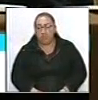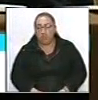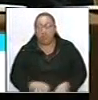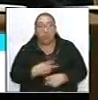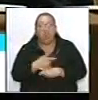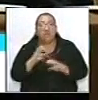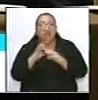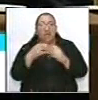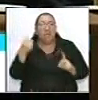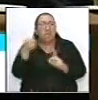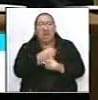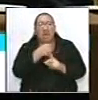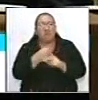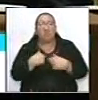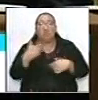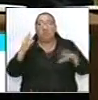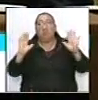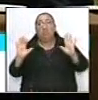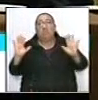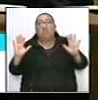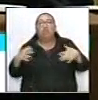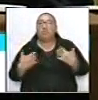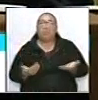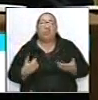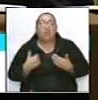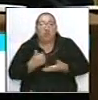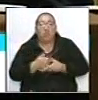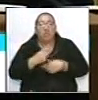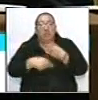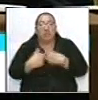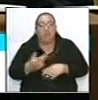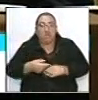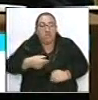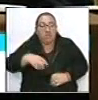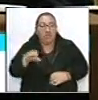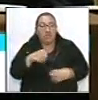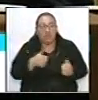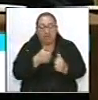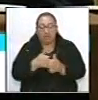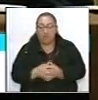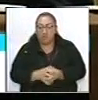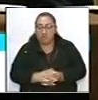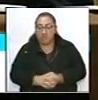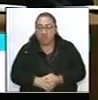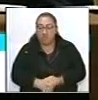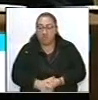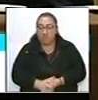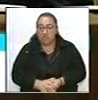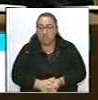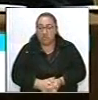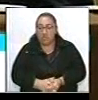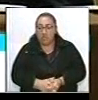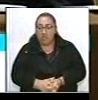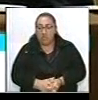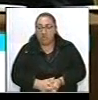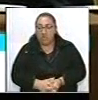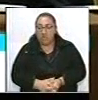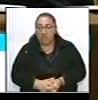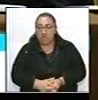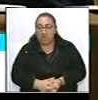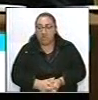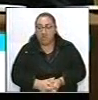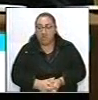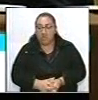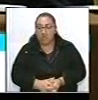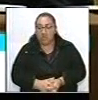manera alturada, de una forma mediática, para después, al día siguiente, hacerle seguimiento. Eso es lo que pedimos nosotros los serenos, lo que yo doy de alcance,